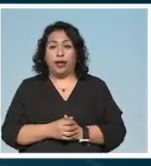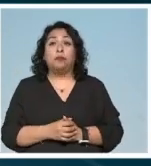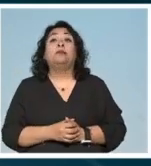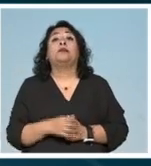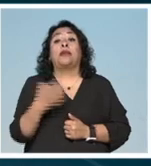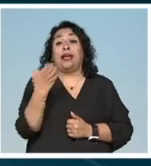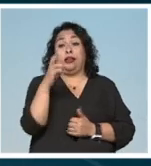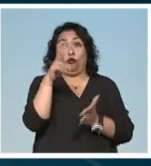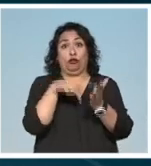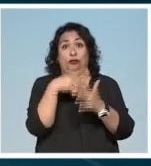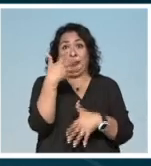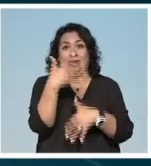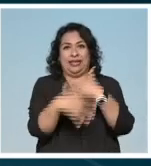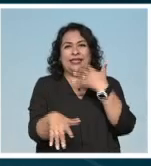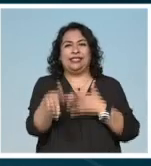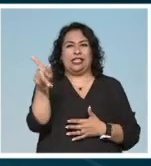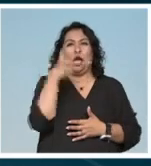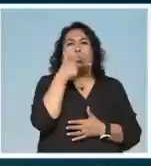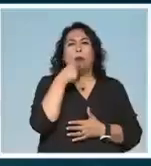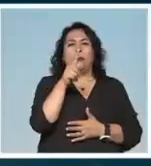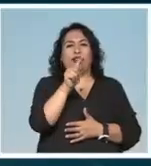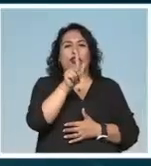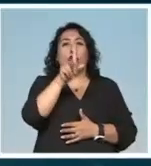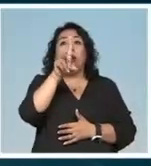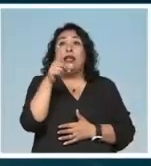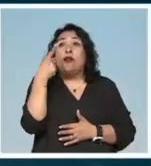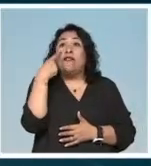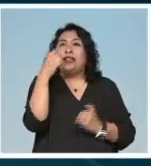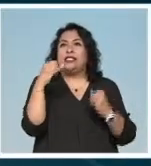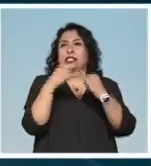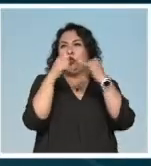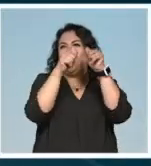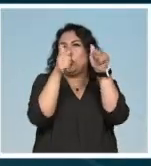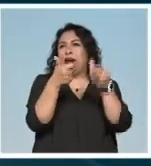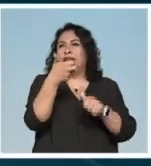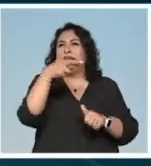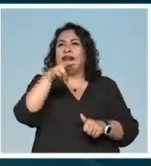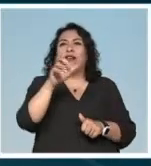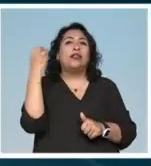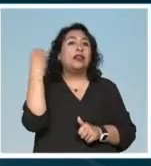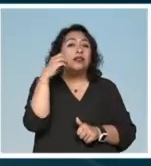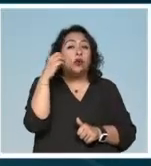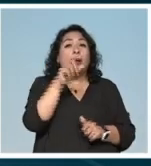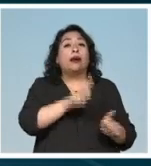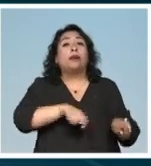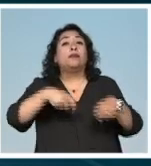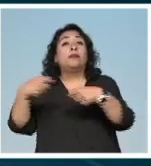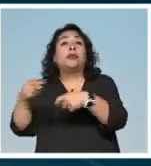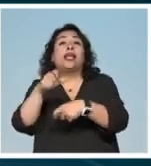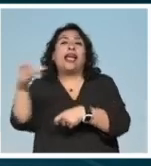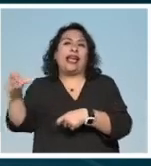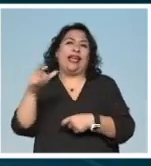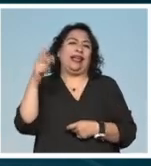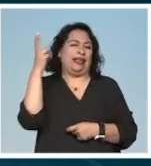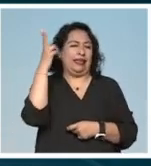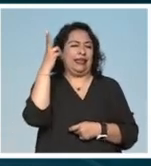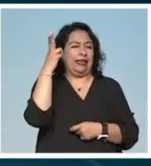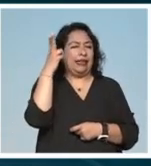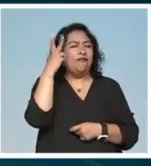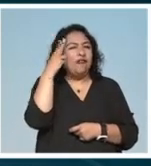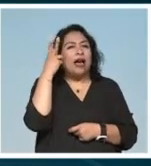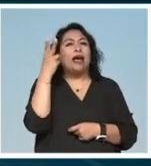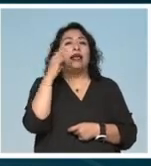En enero de 2015, Francisco Toledo traspasó el Instituto de las Artes Gráficas de Oaxaca al Instituto Nacional de Bellas Artes,